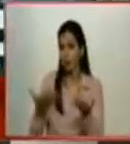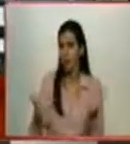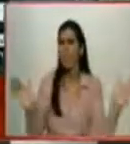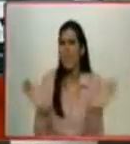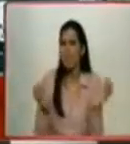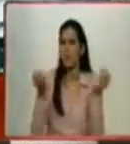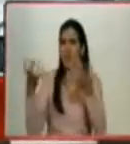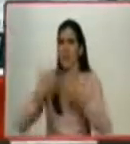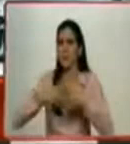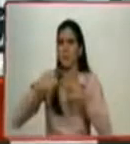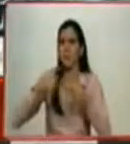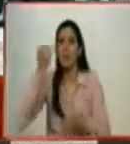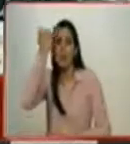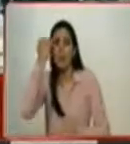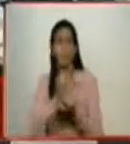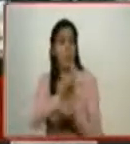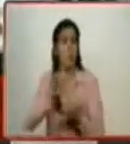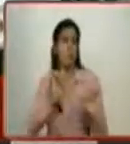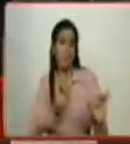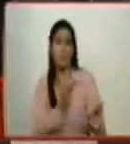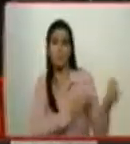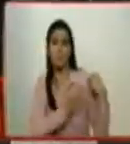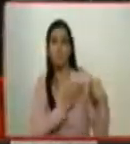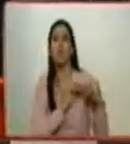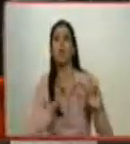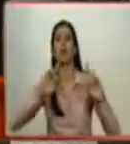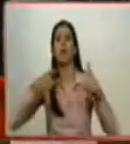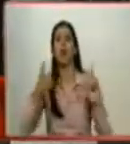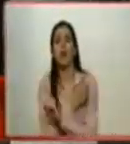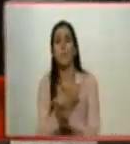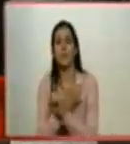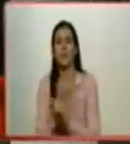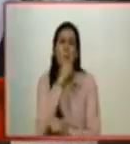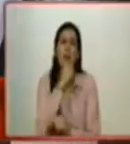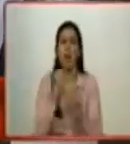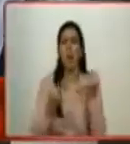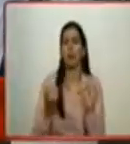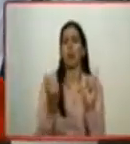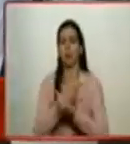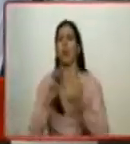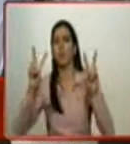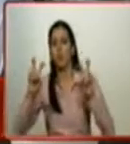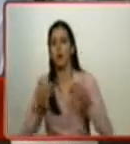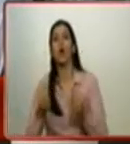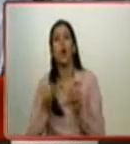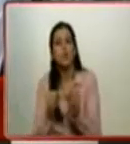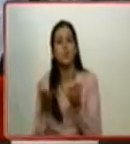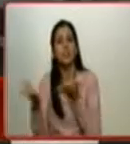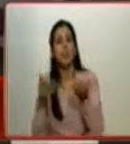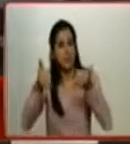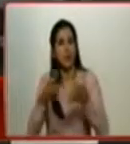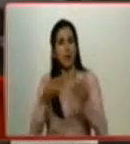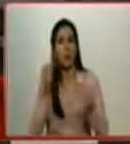entregados a Corpoelet fue sugerencia de los trabajadores para renovar su flota y así continuar ofreciendo un servicio de calidad a los